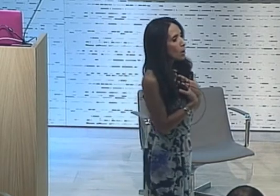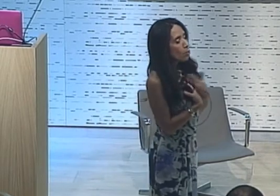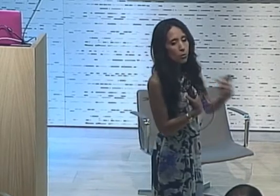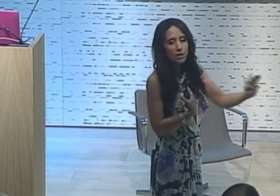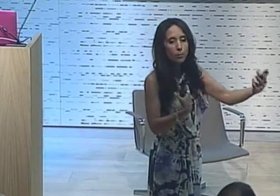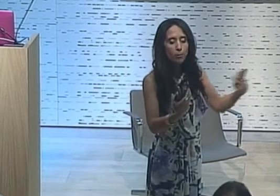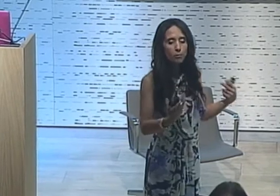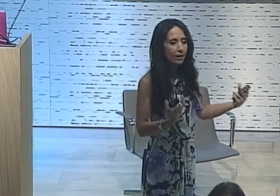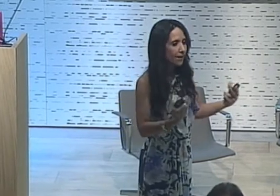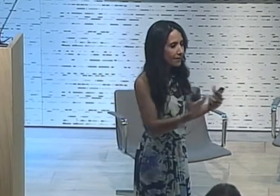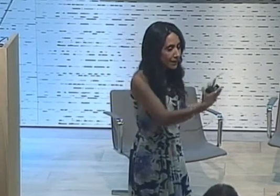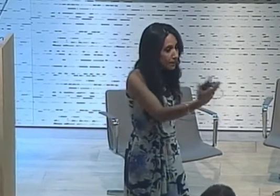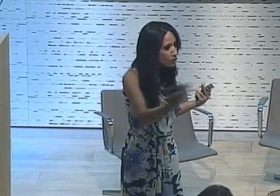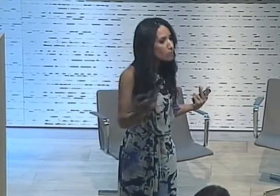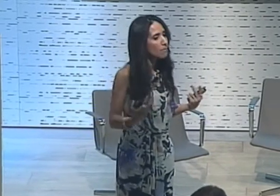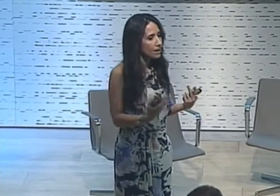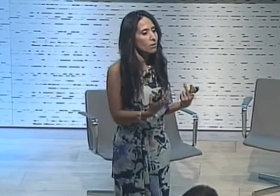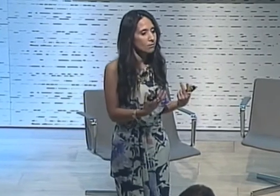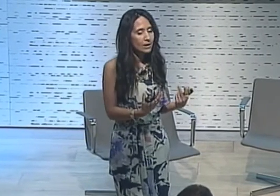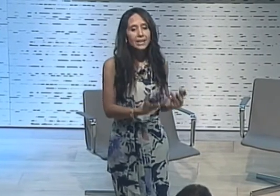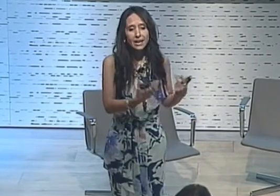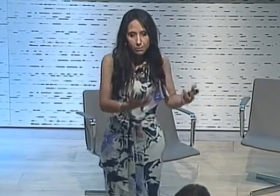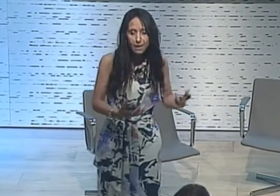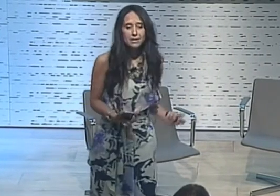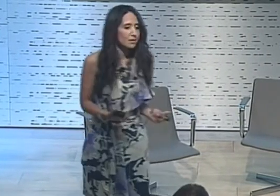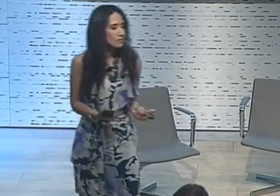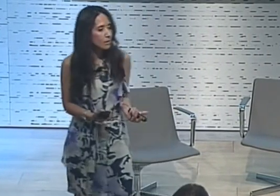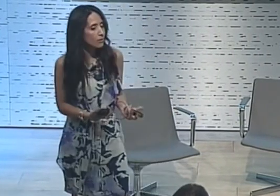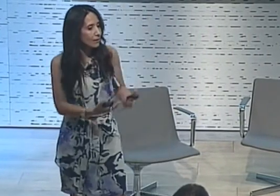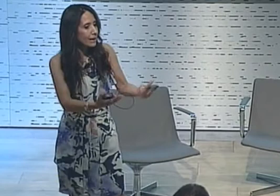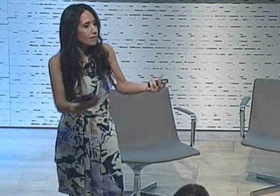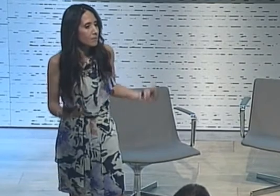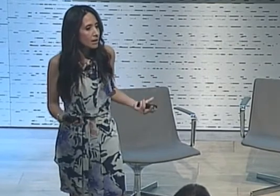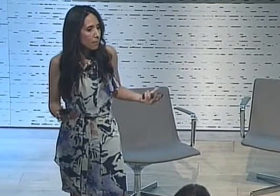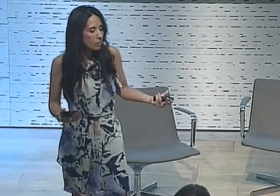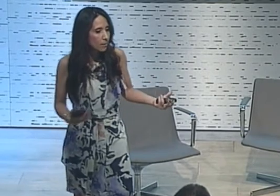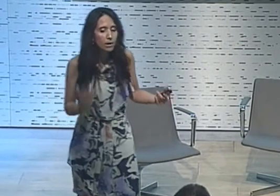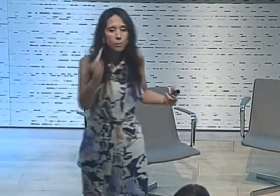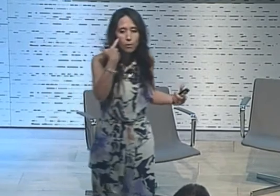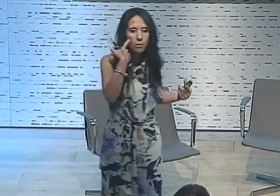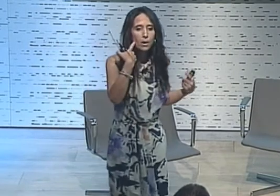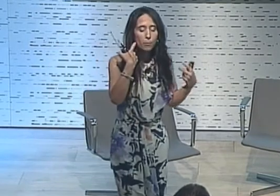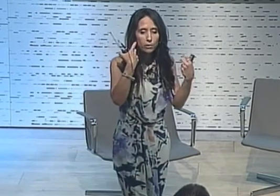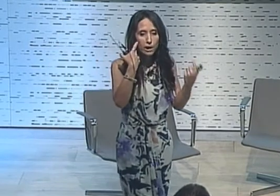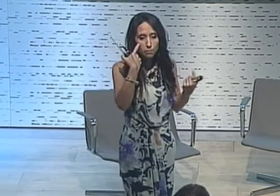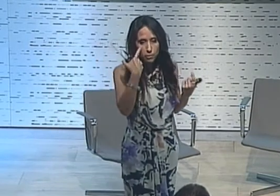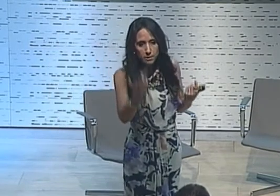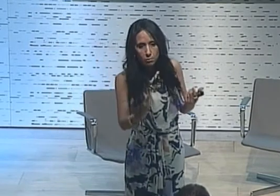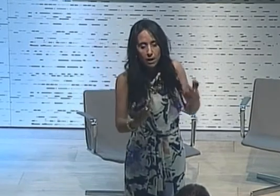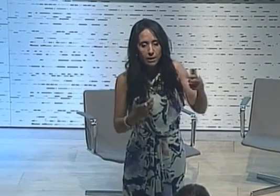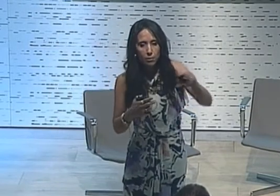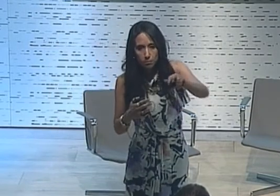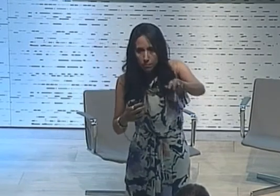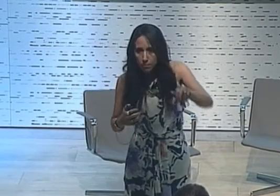nosotros, muchas oportunidades y diversos medios, y ahí otra vez estamos hablando de transmedia. ¿Por qué? Porque puedo tener un